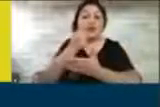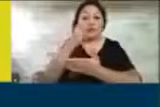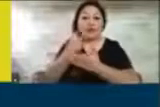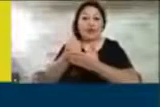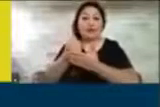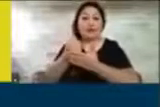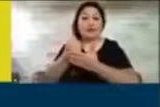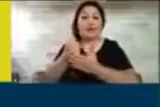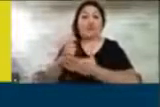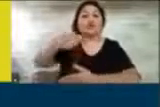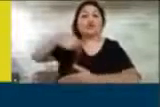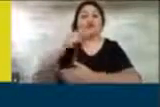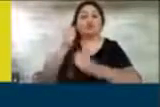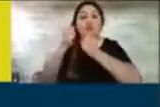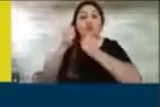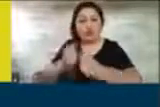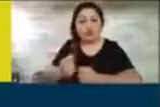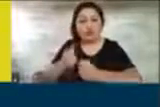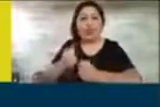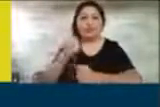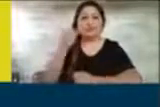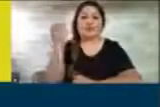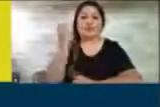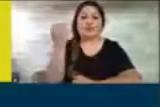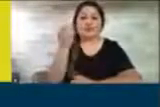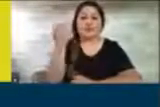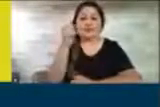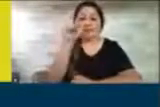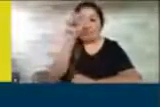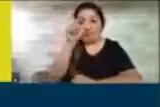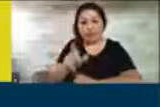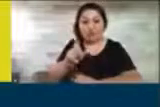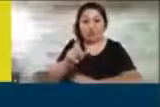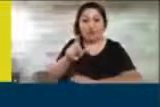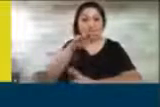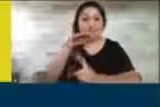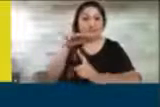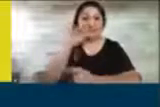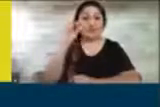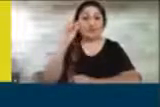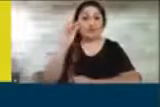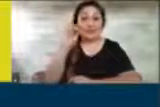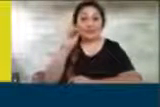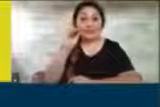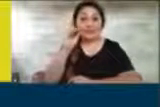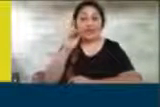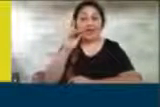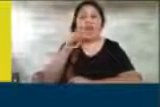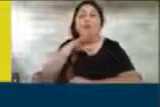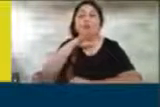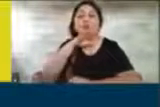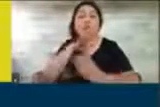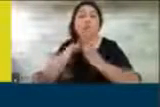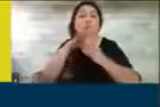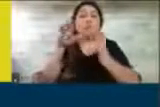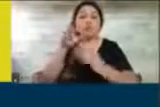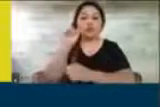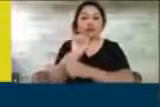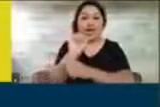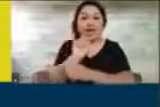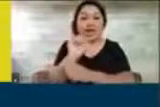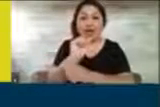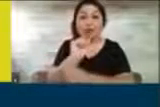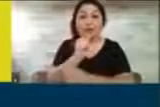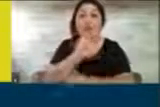independencia sobre todo que las personas en situación de discapacidad lo que más usamos en el auto porque lamentablemente el sistema